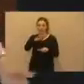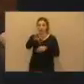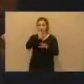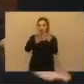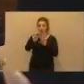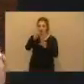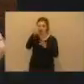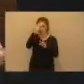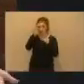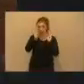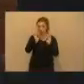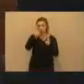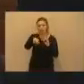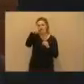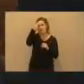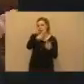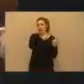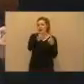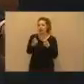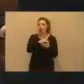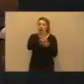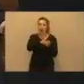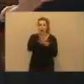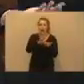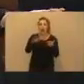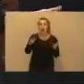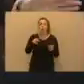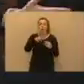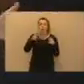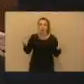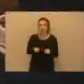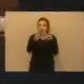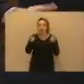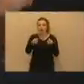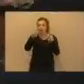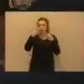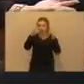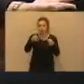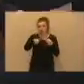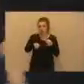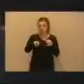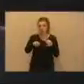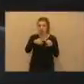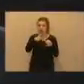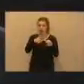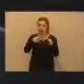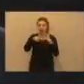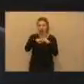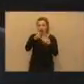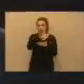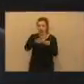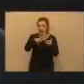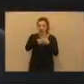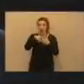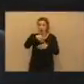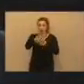principios también sabe que es necesario hablar de publicidad, de concurrencia y de objetividad, con el fin de que se garantice que ese proceso selectivo